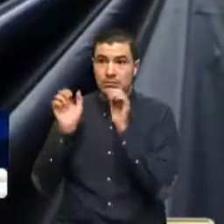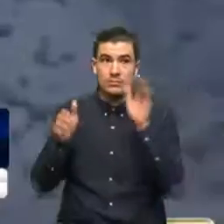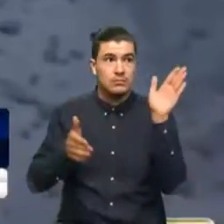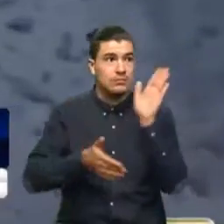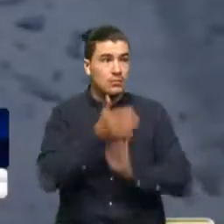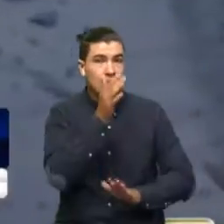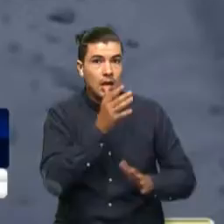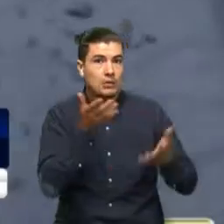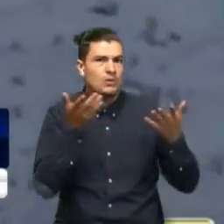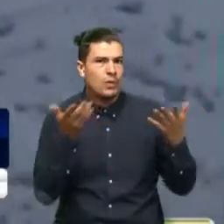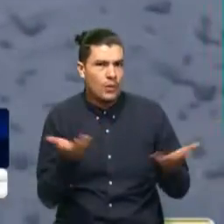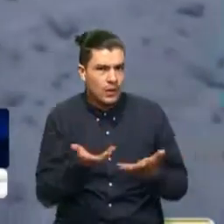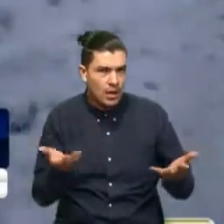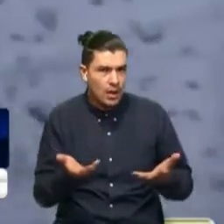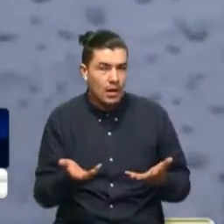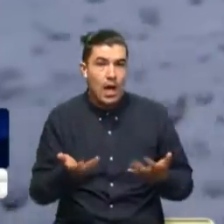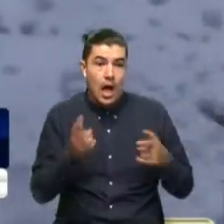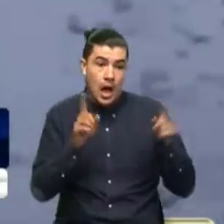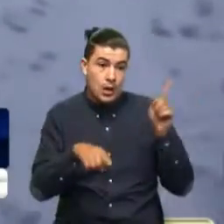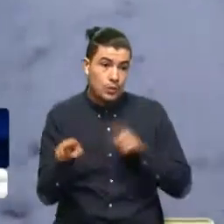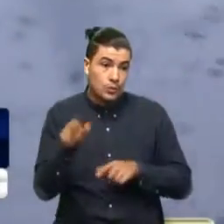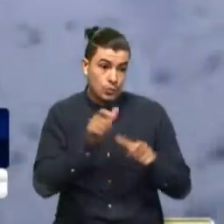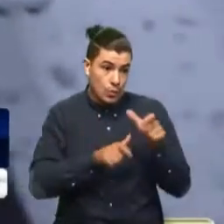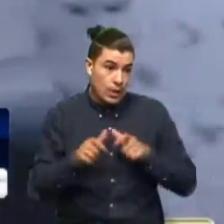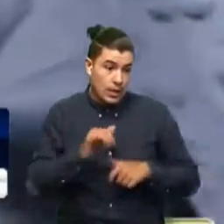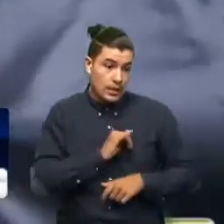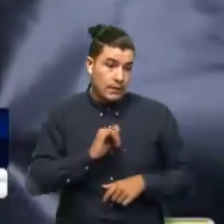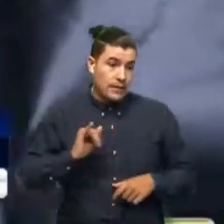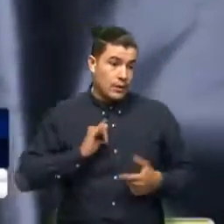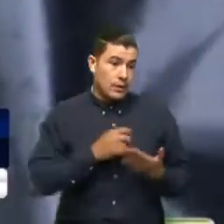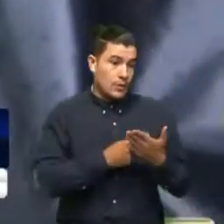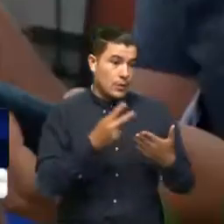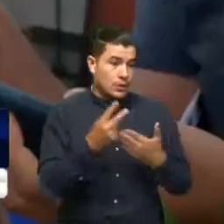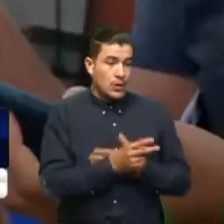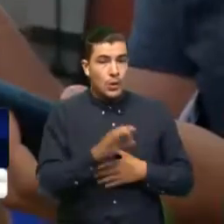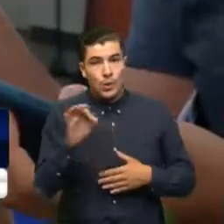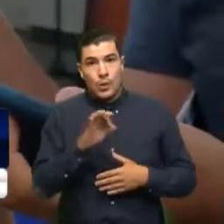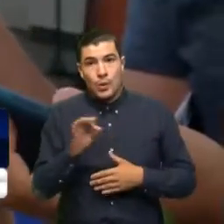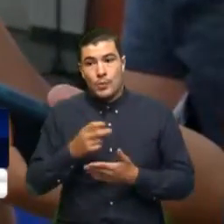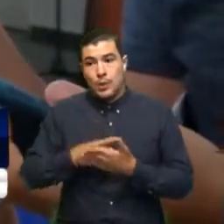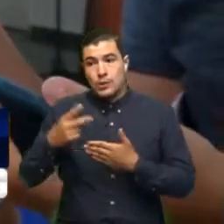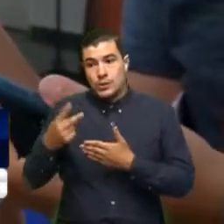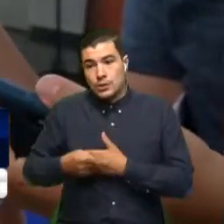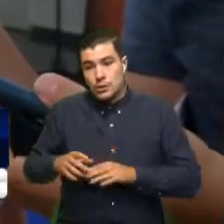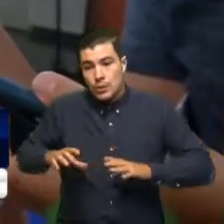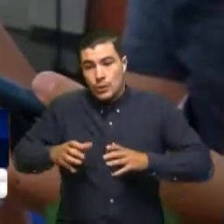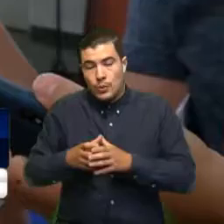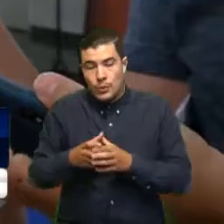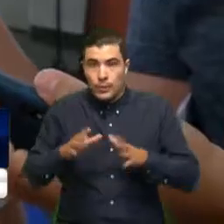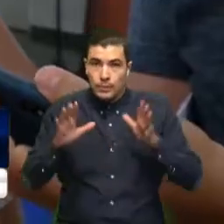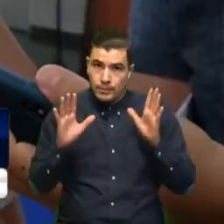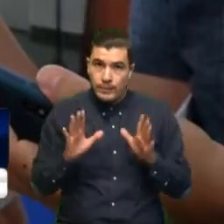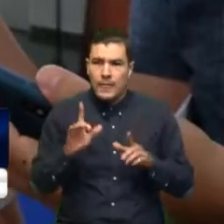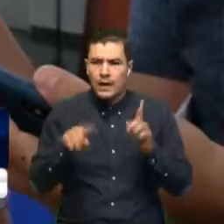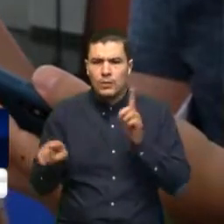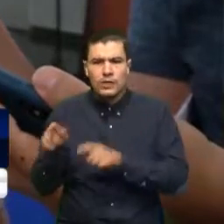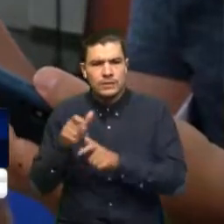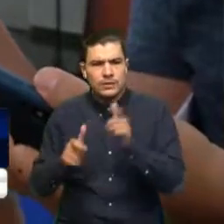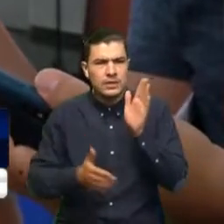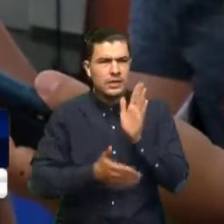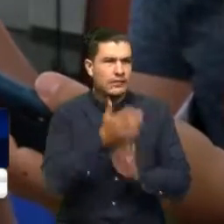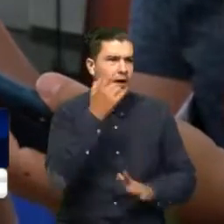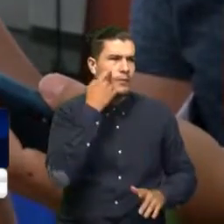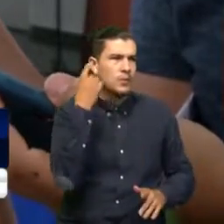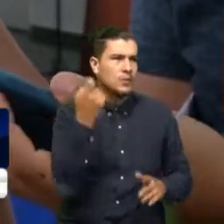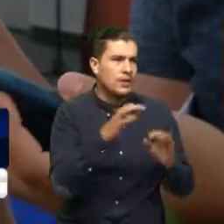podrían estar desarrollando proyectos individuales o colectivos muchos han ido desde ellos a buscar sus familias de donde